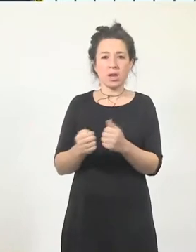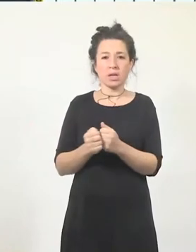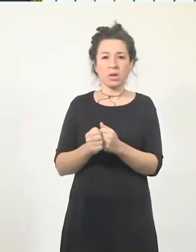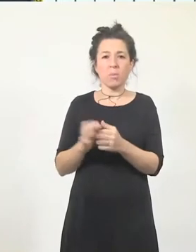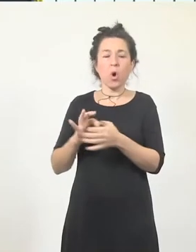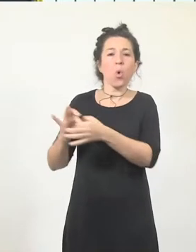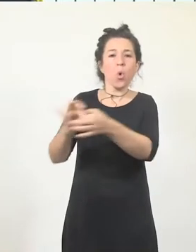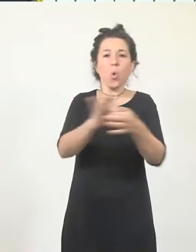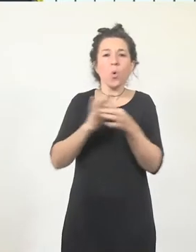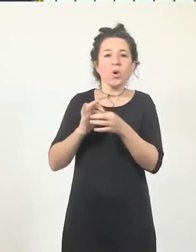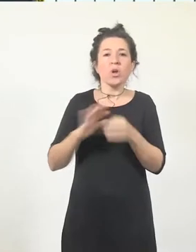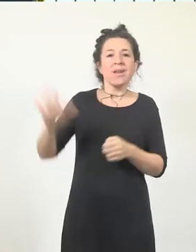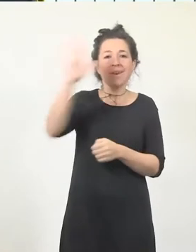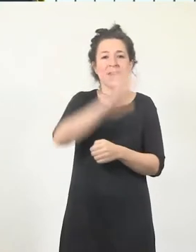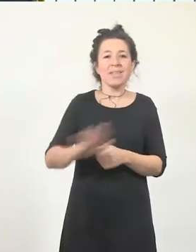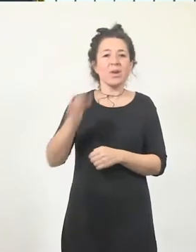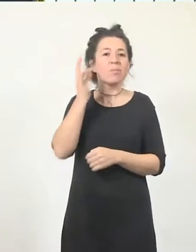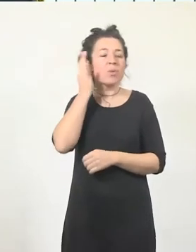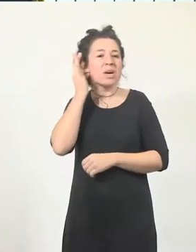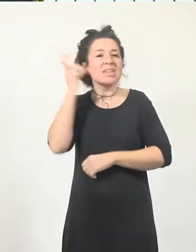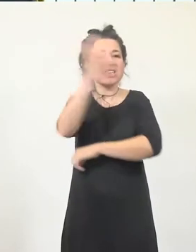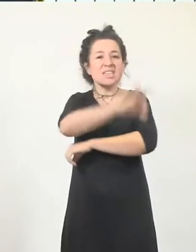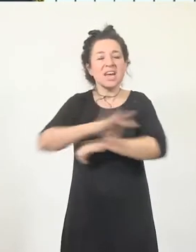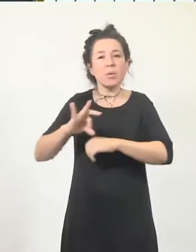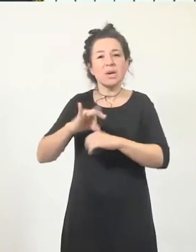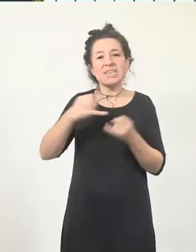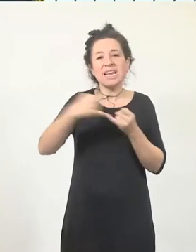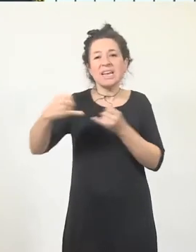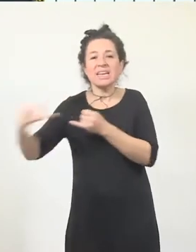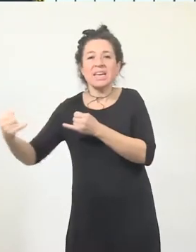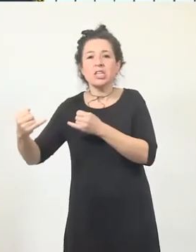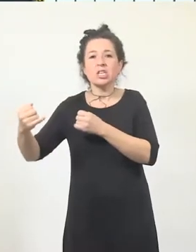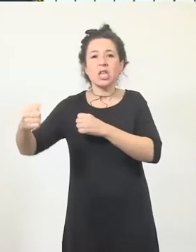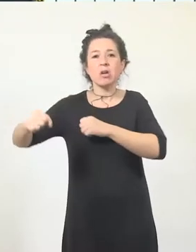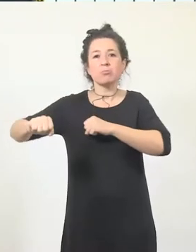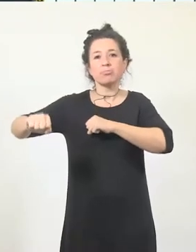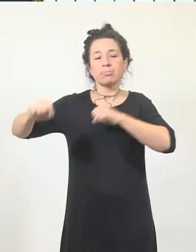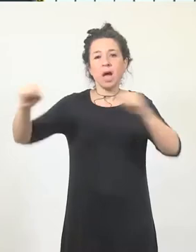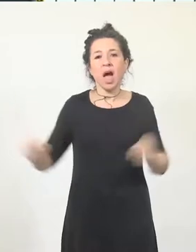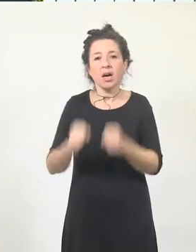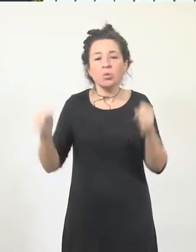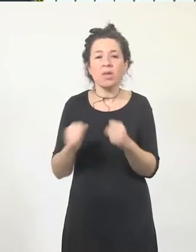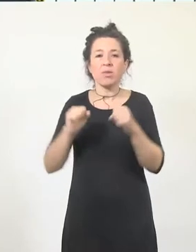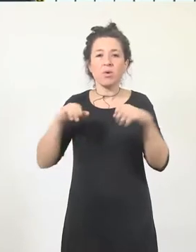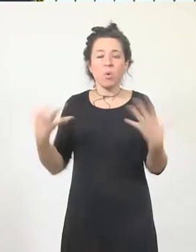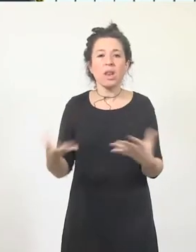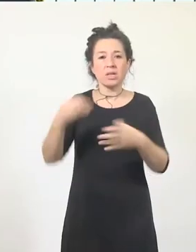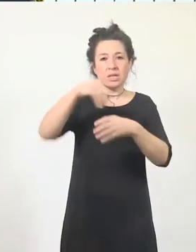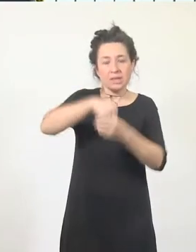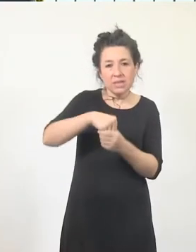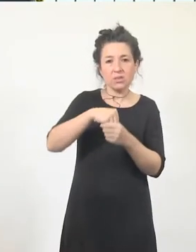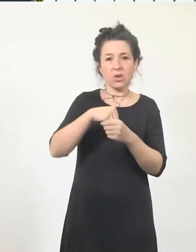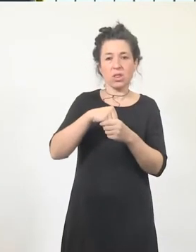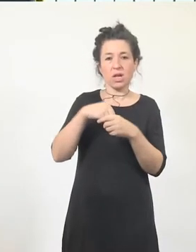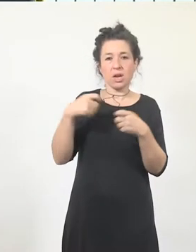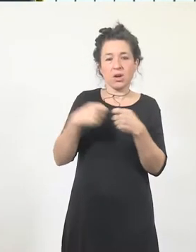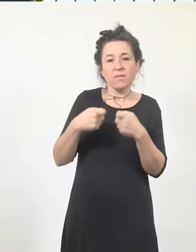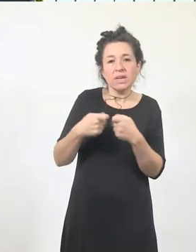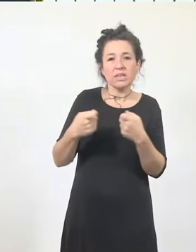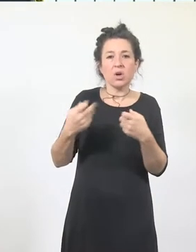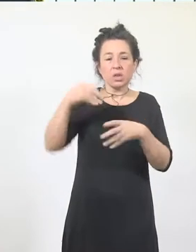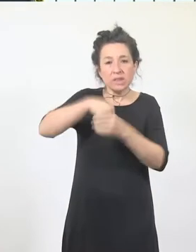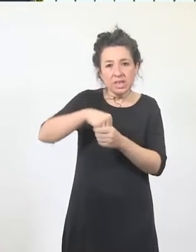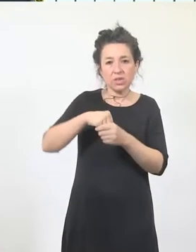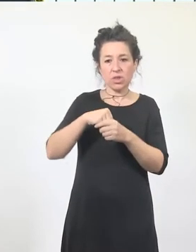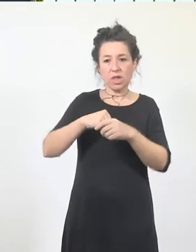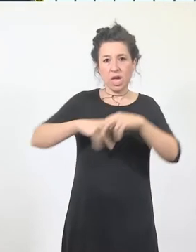Unión Nacional de Mujeres Saharauis? ¿Cuáles son las líneas de actuación dentro del conflicto nacional y dentro de la propia construcción de